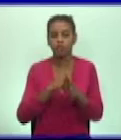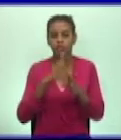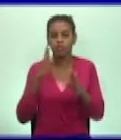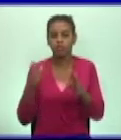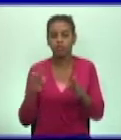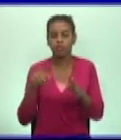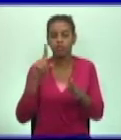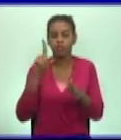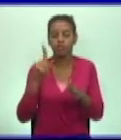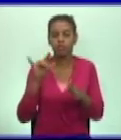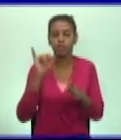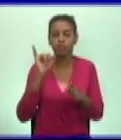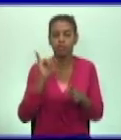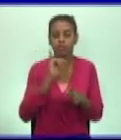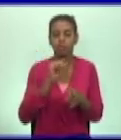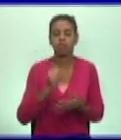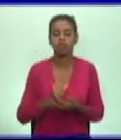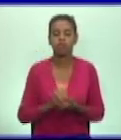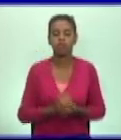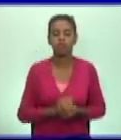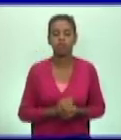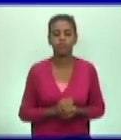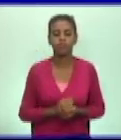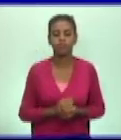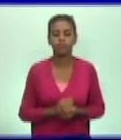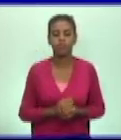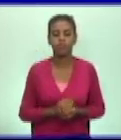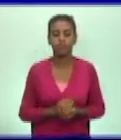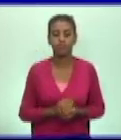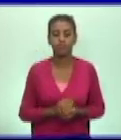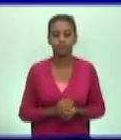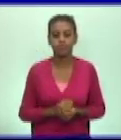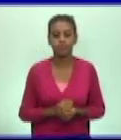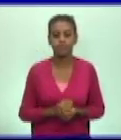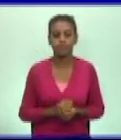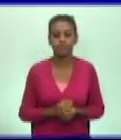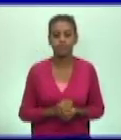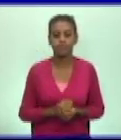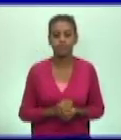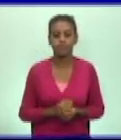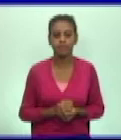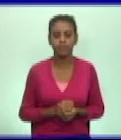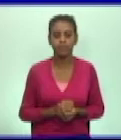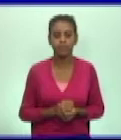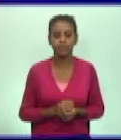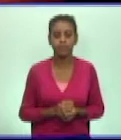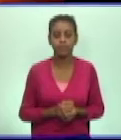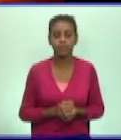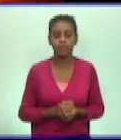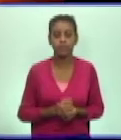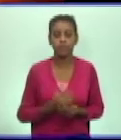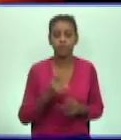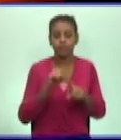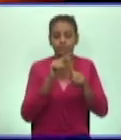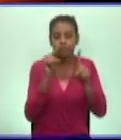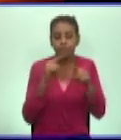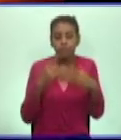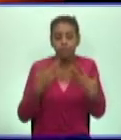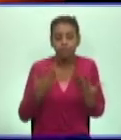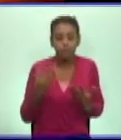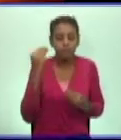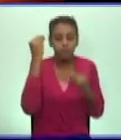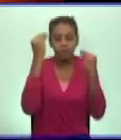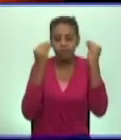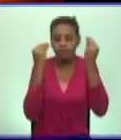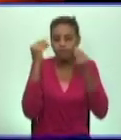Pues estamos refiriendo a las páginas 158 a la página 166. Y me gustaría hacer una interrogante para que ustedes pensaran